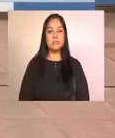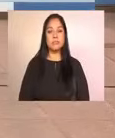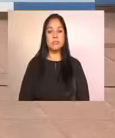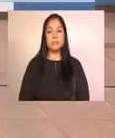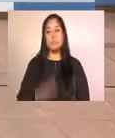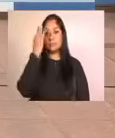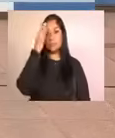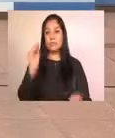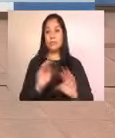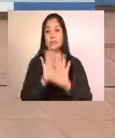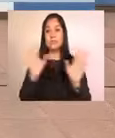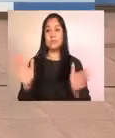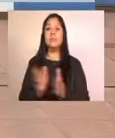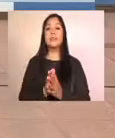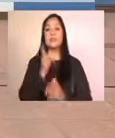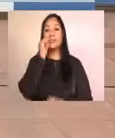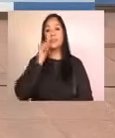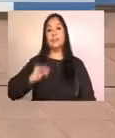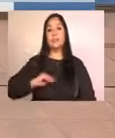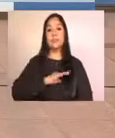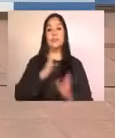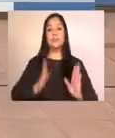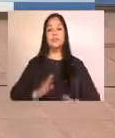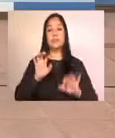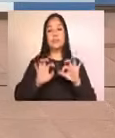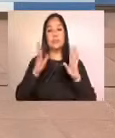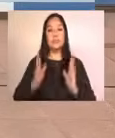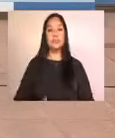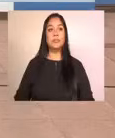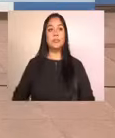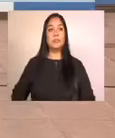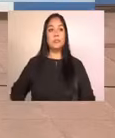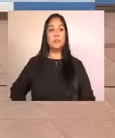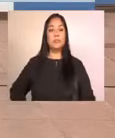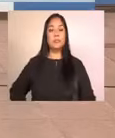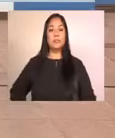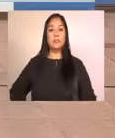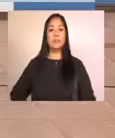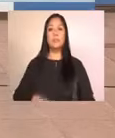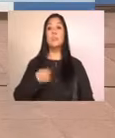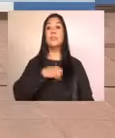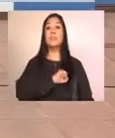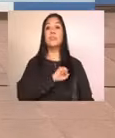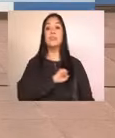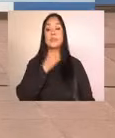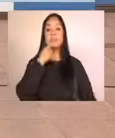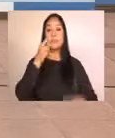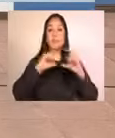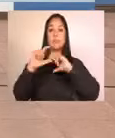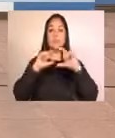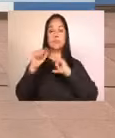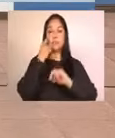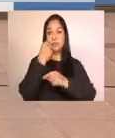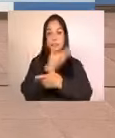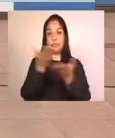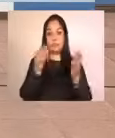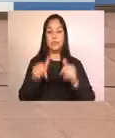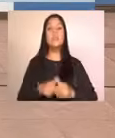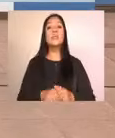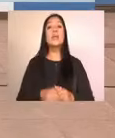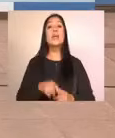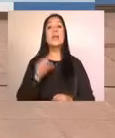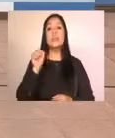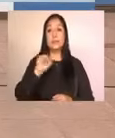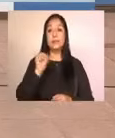Muy buenos días, señor ministro, señor secretario, amigos de los medios de comunicación.